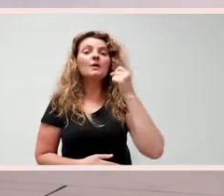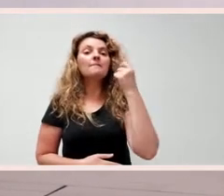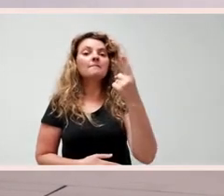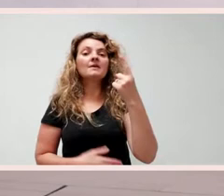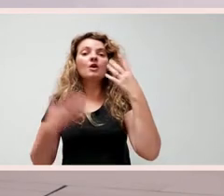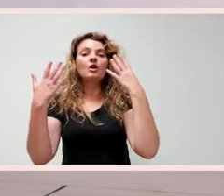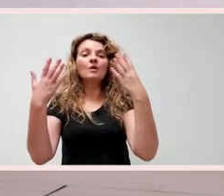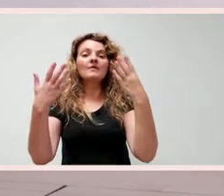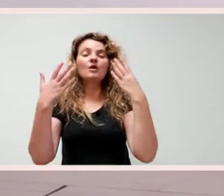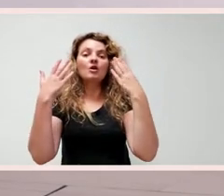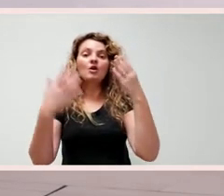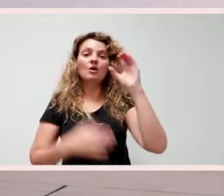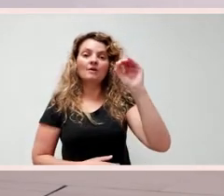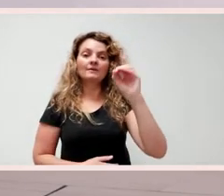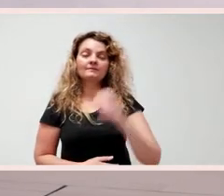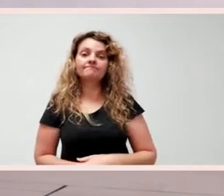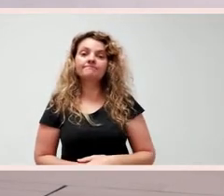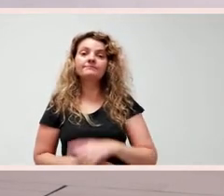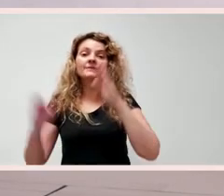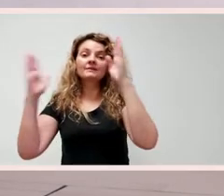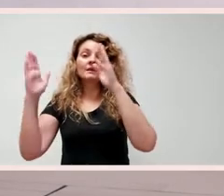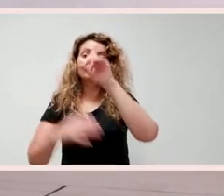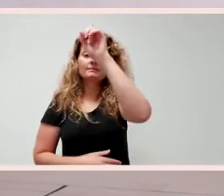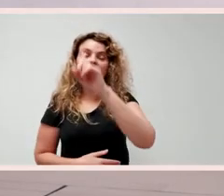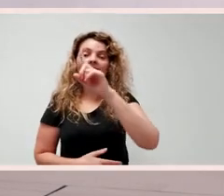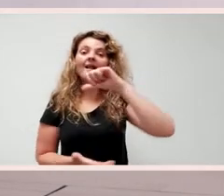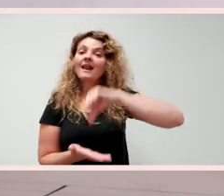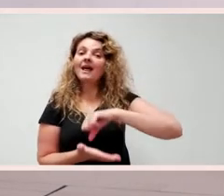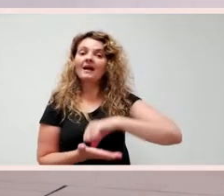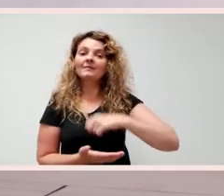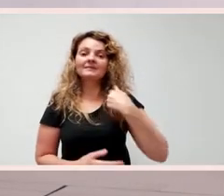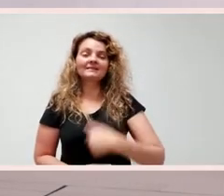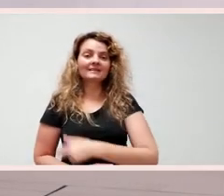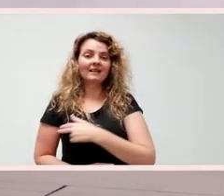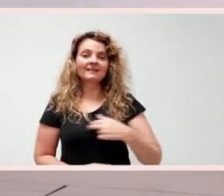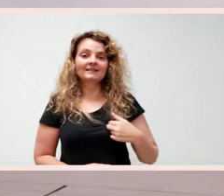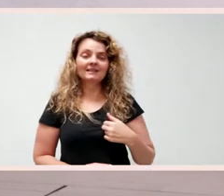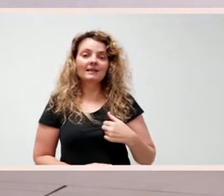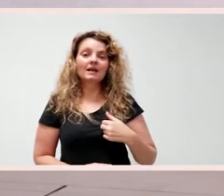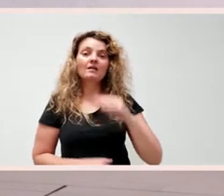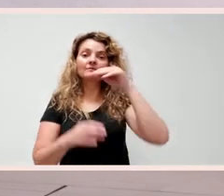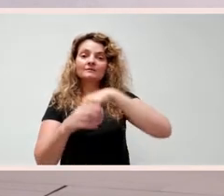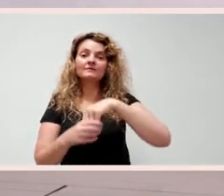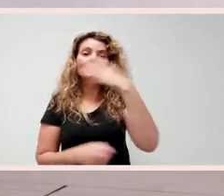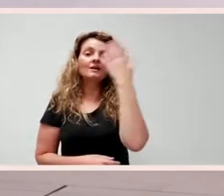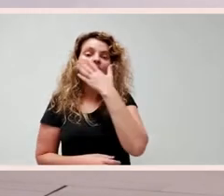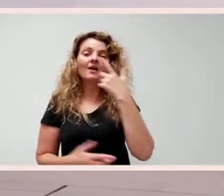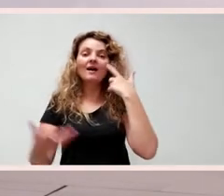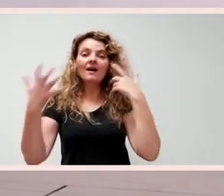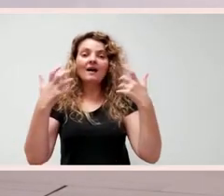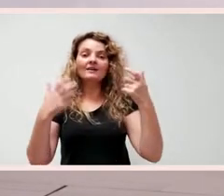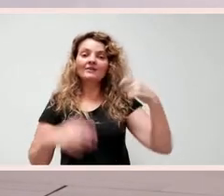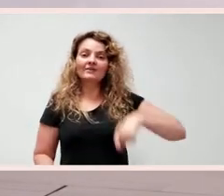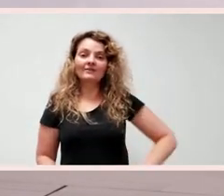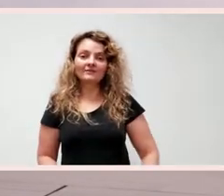ano 1927, Uxío presentouse ás famosas becas e pensións da Deputación de Pontevedra.